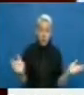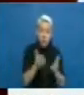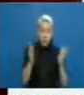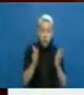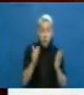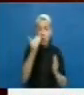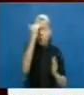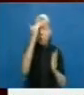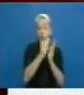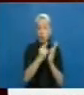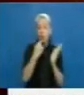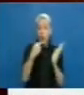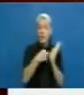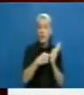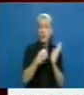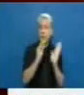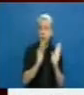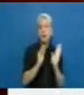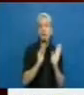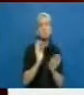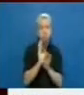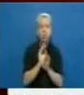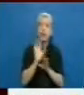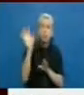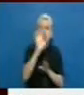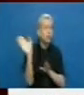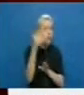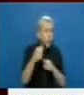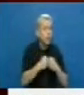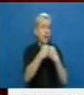del país, te pide acuerdos amplios.